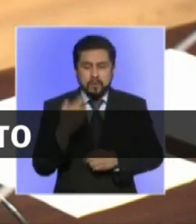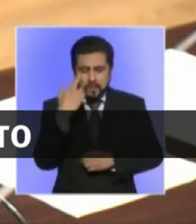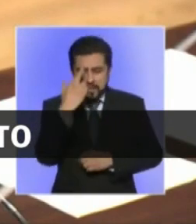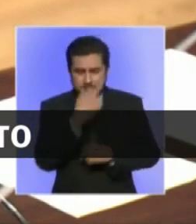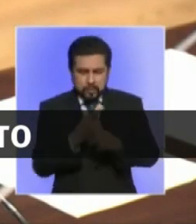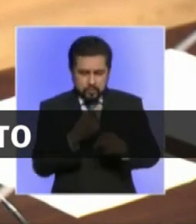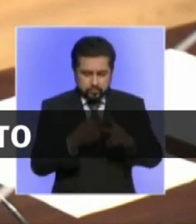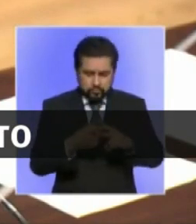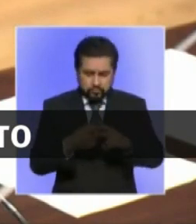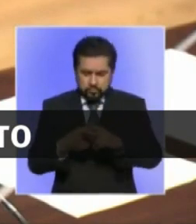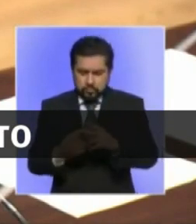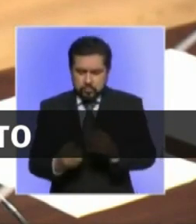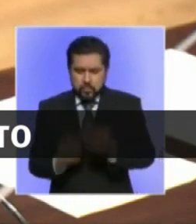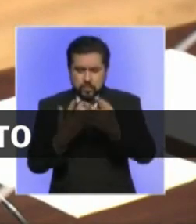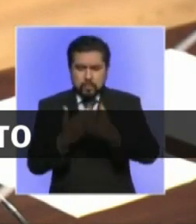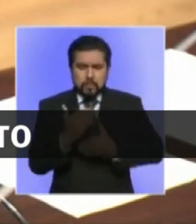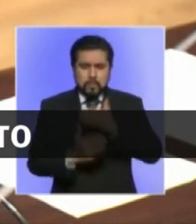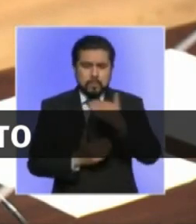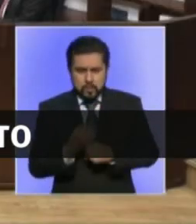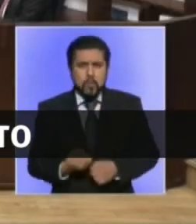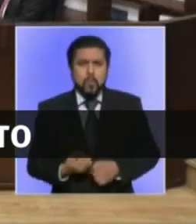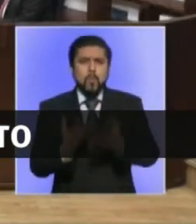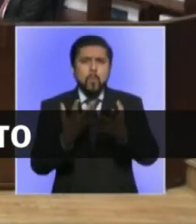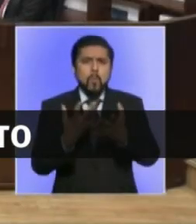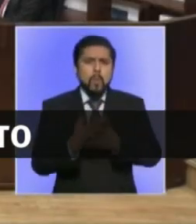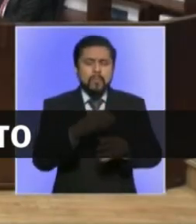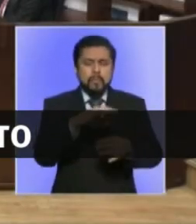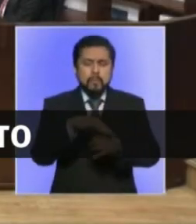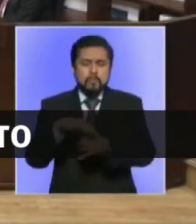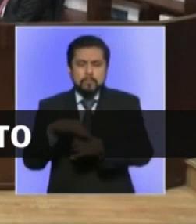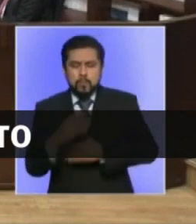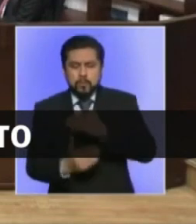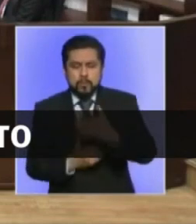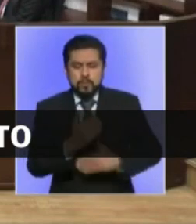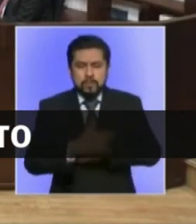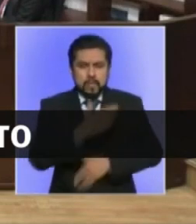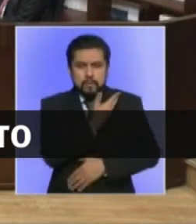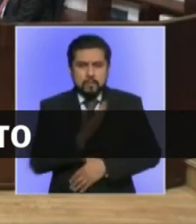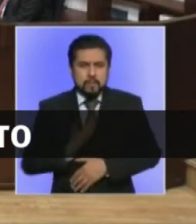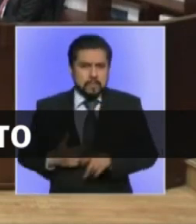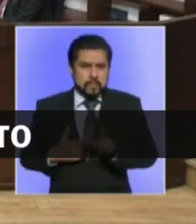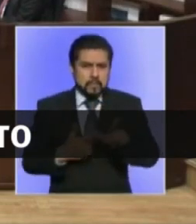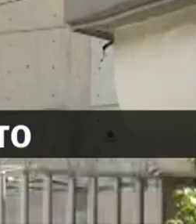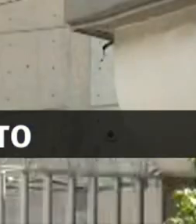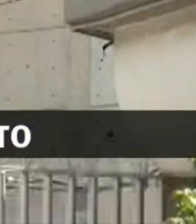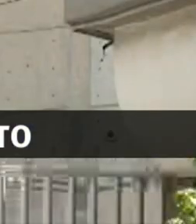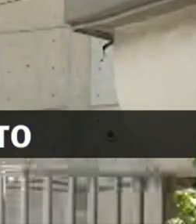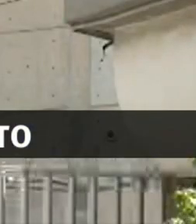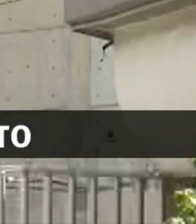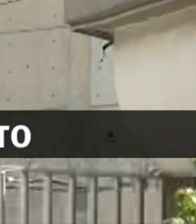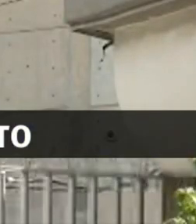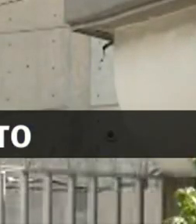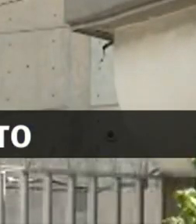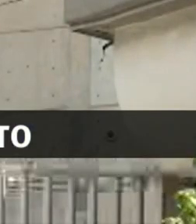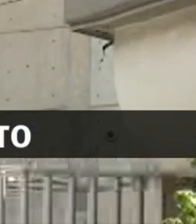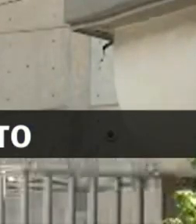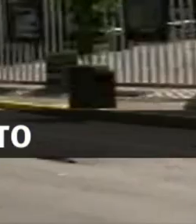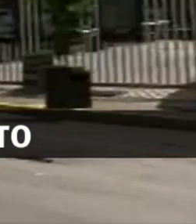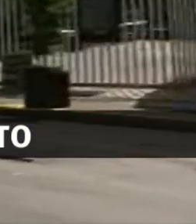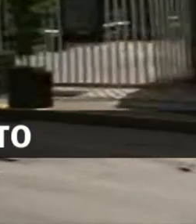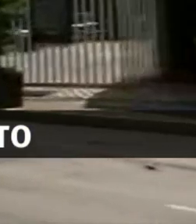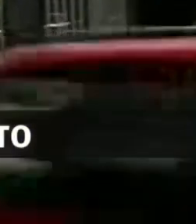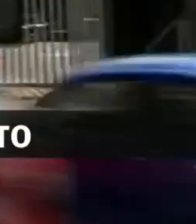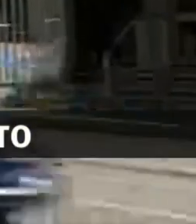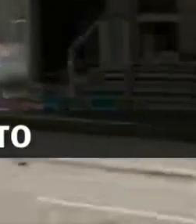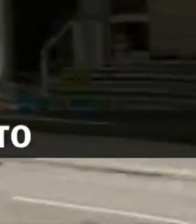cumplido con ciertas cosas que se les solicitaron por parte de las autoridades e incluso darían vista a la Fiscalía